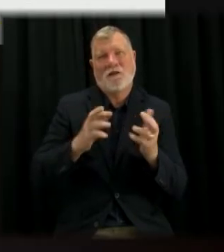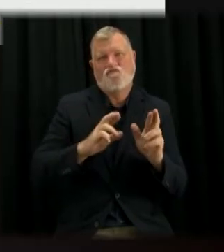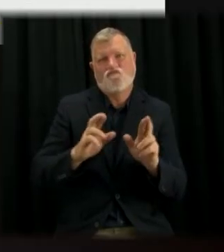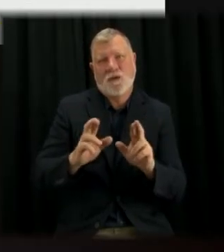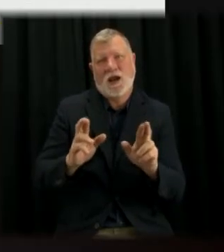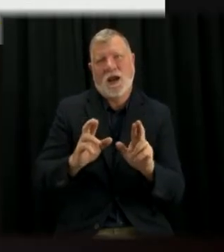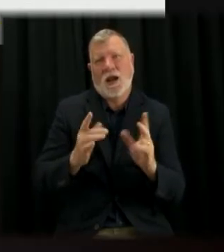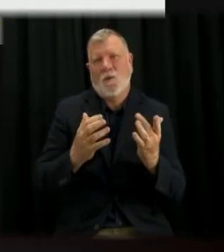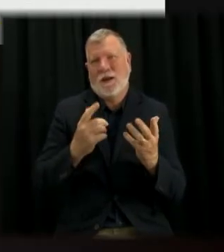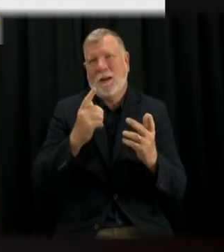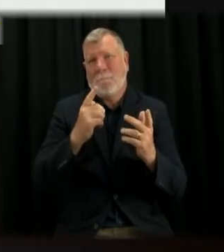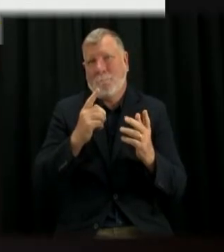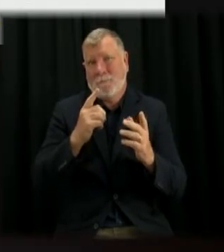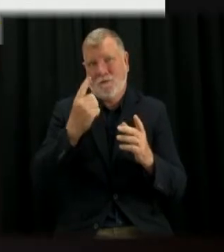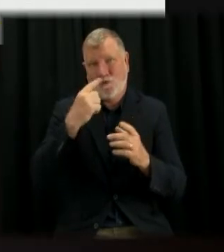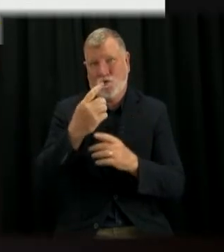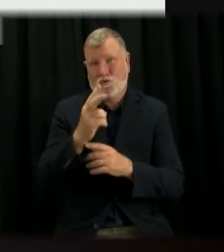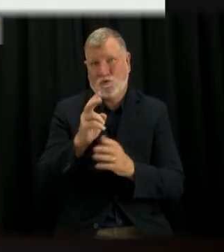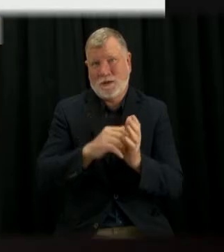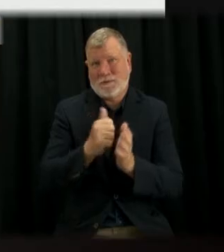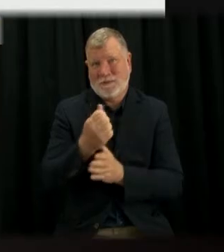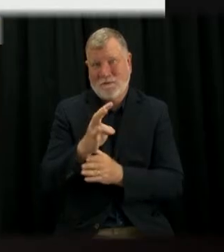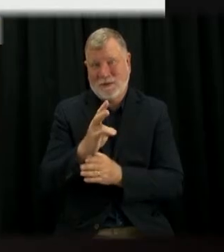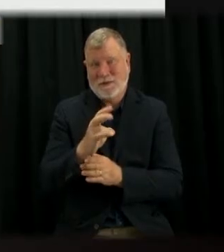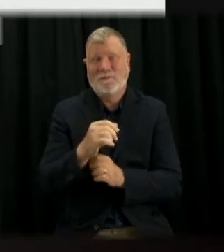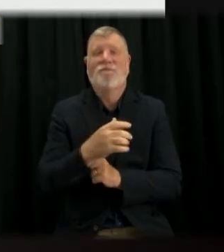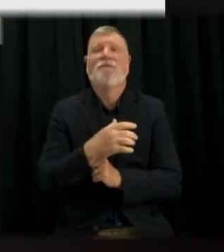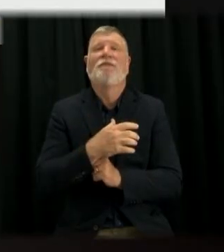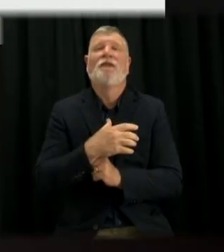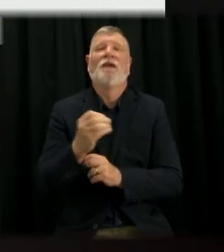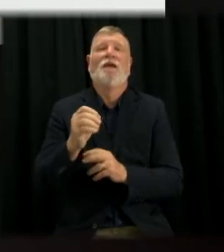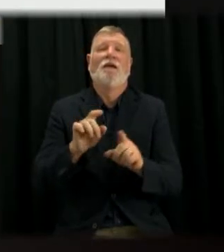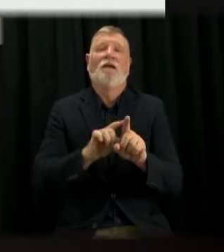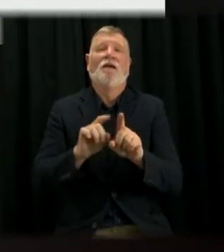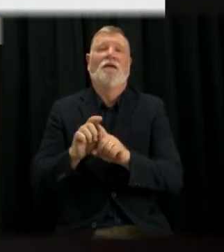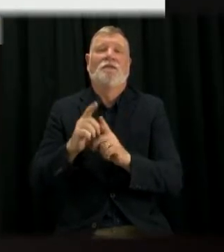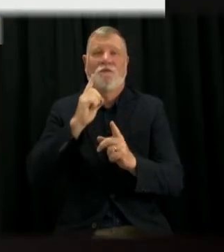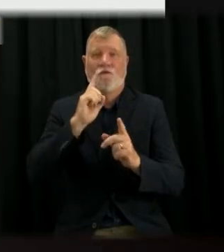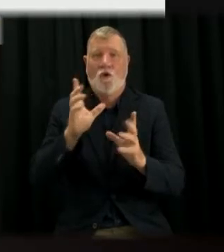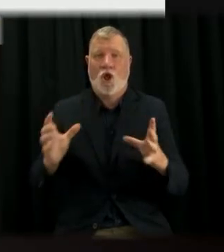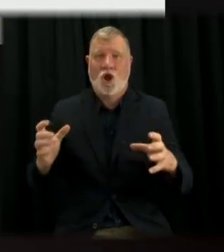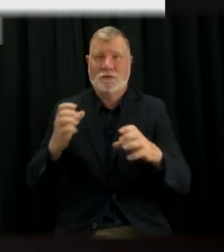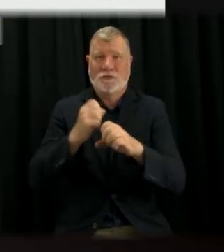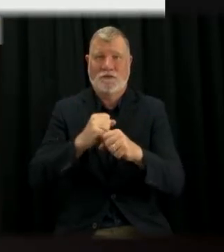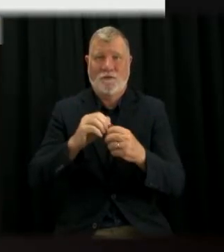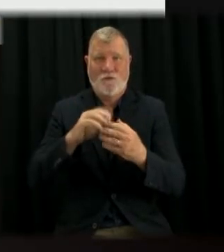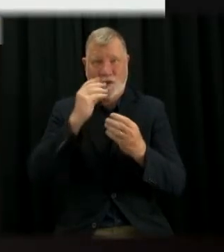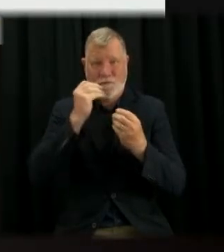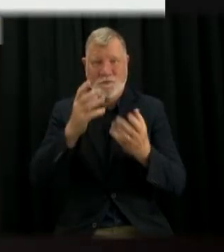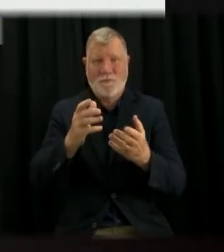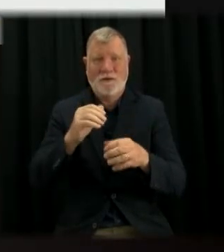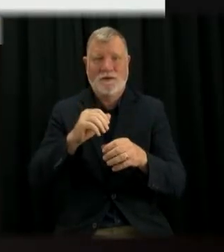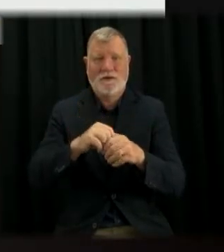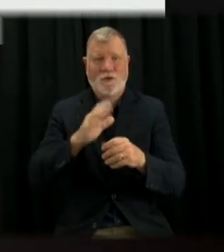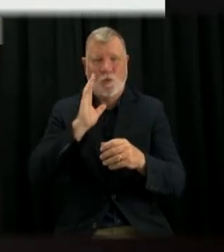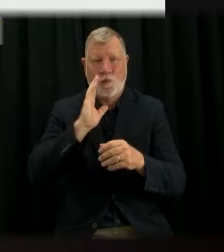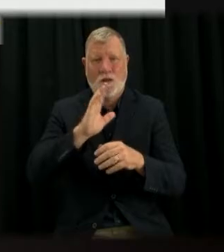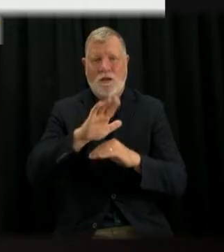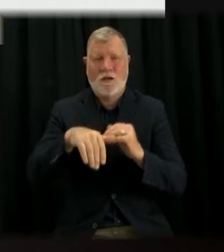como unos asuntos pendientes sobre la declaración, los estados financieros del 2017, también la información